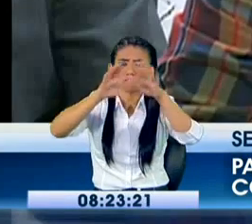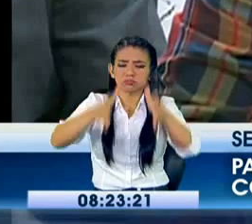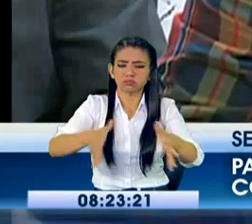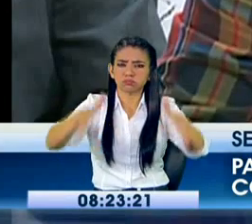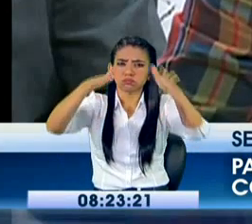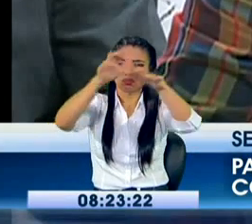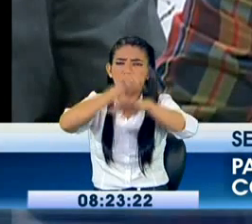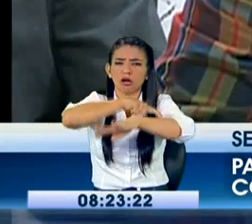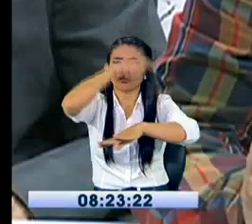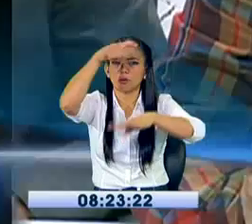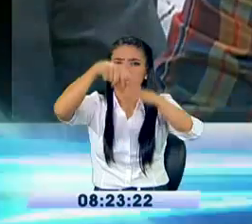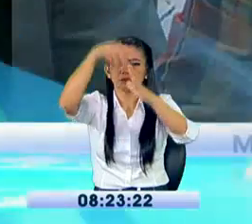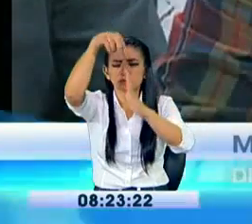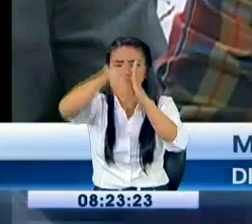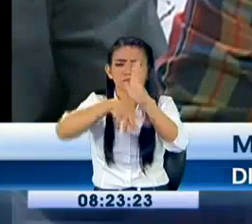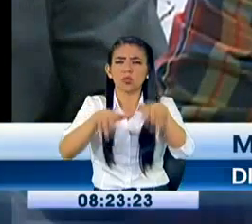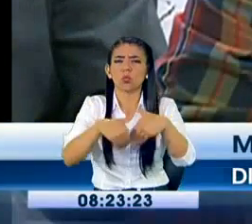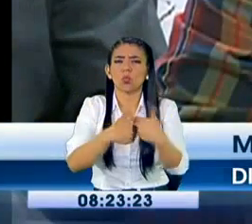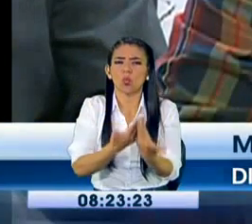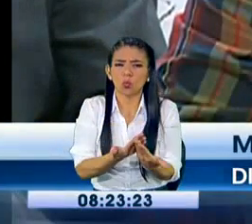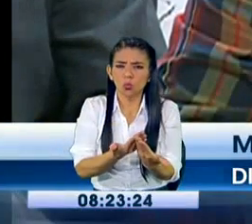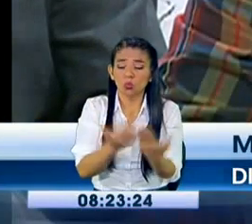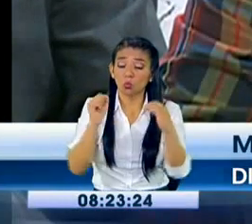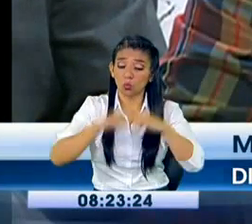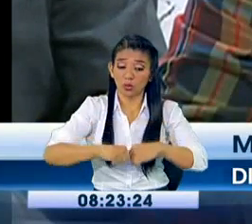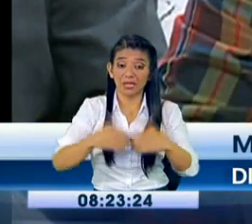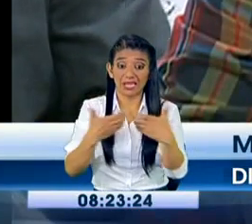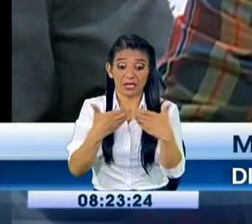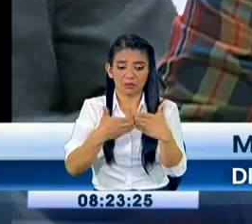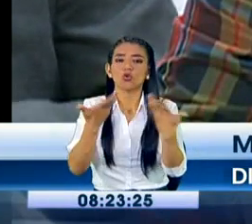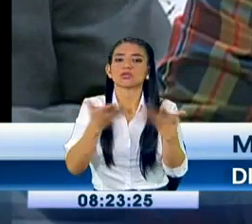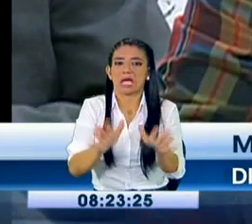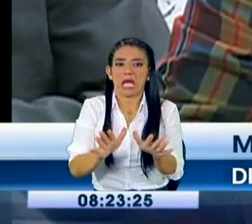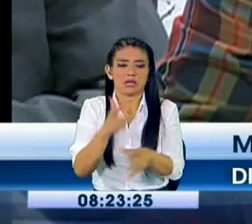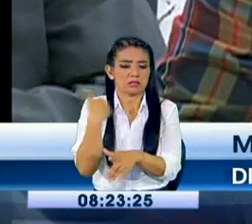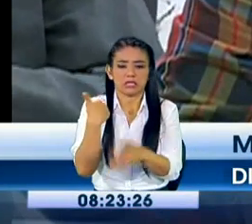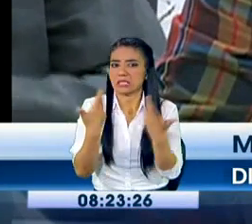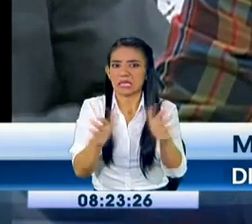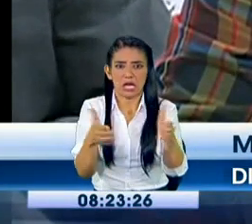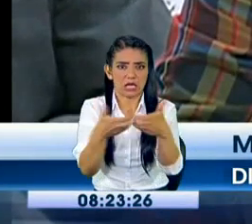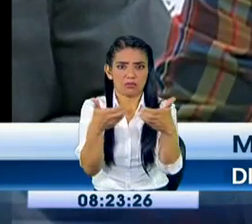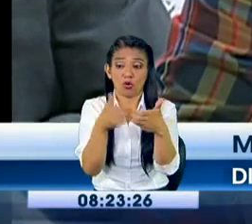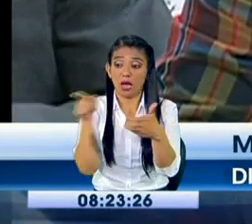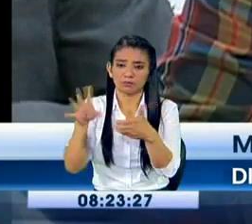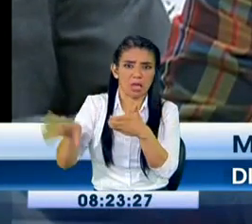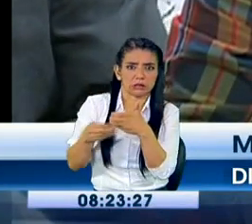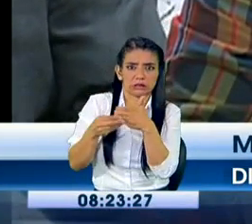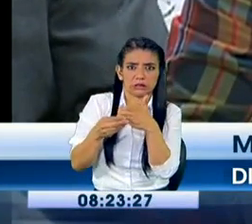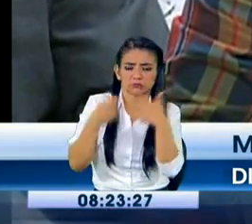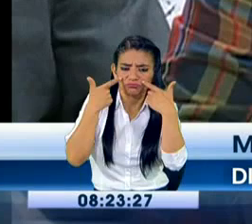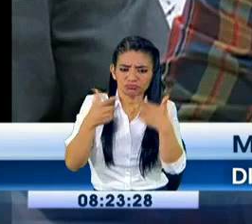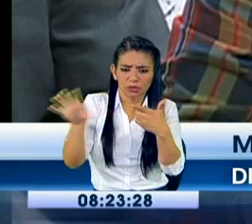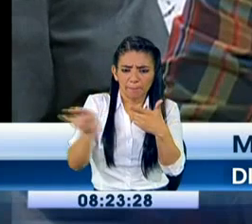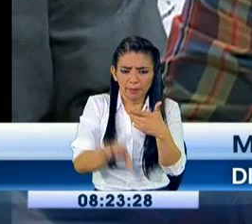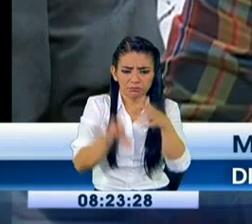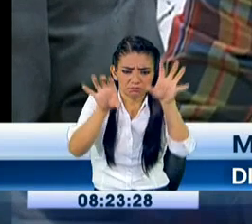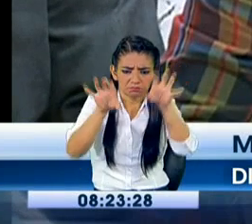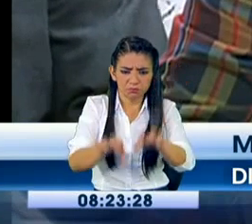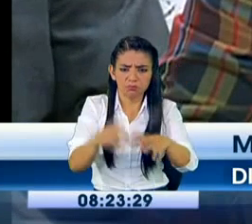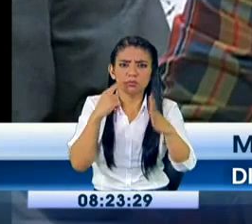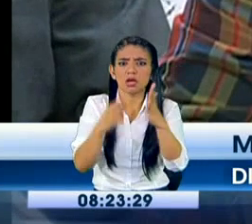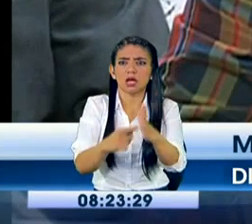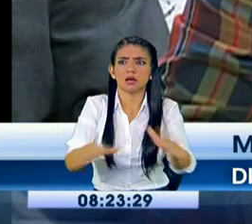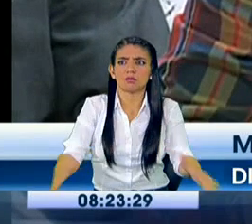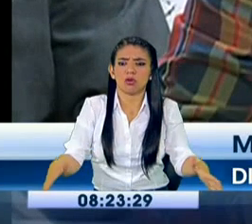que se obtengan, el geofísico podrá emitir alertas tempranas, principalmente para las poblaciones que viven en zonas de riesgo. Lo importante